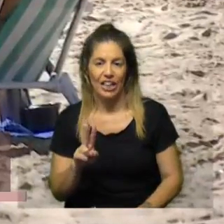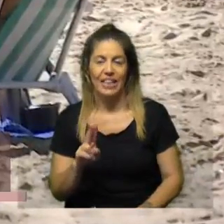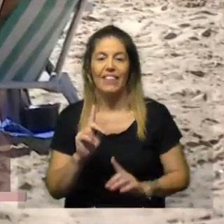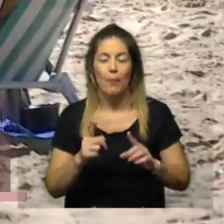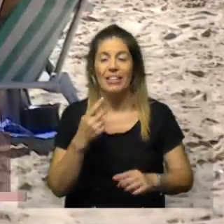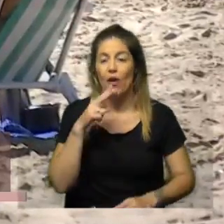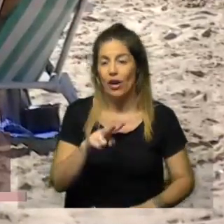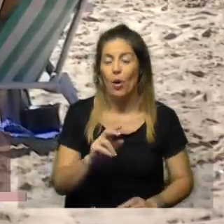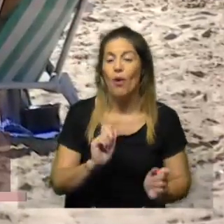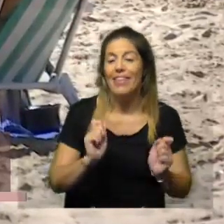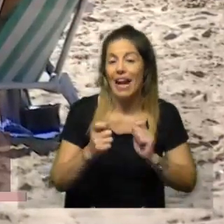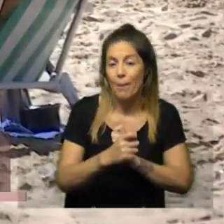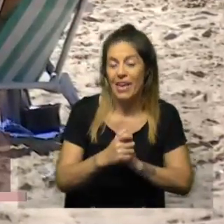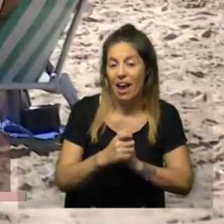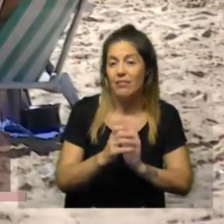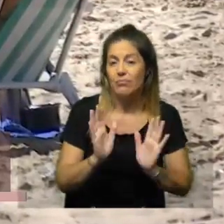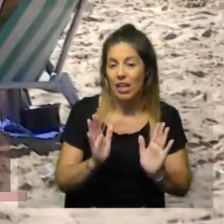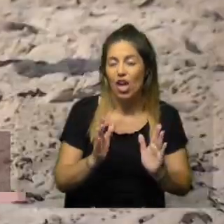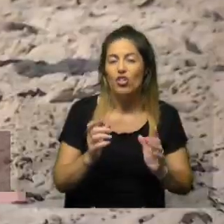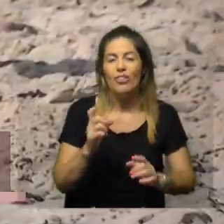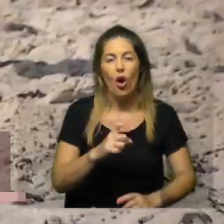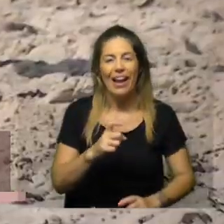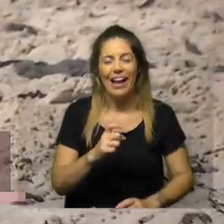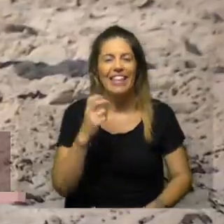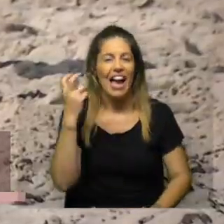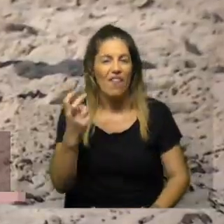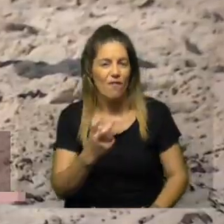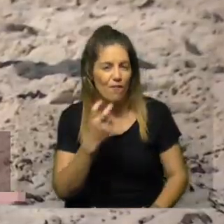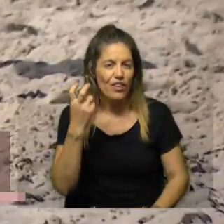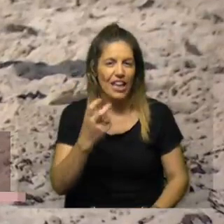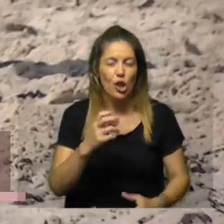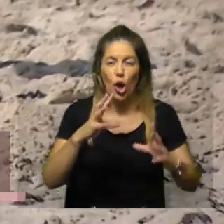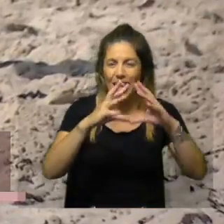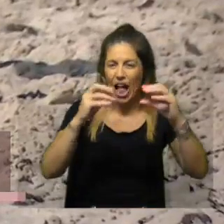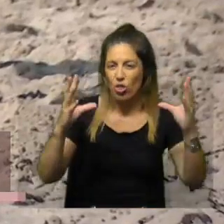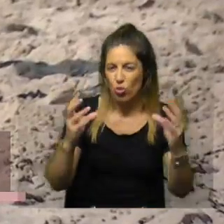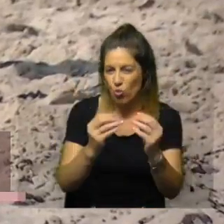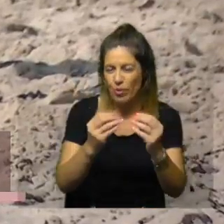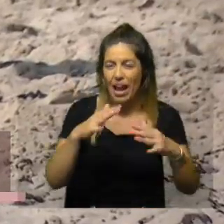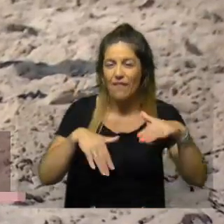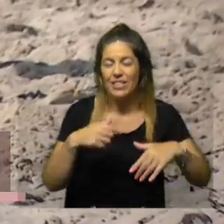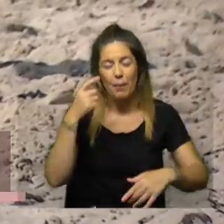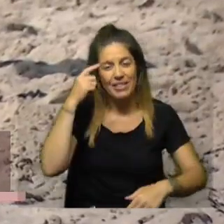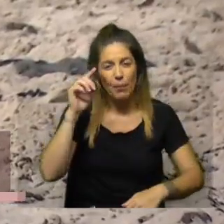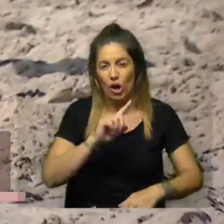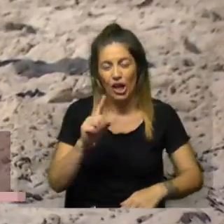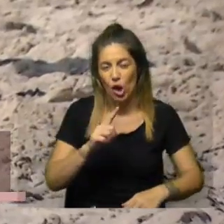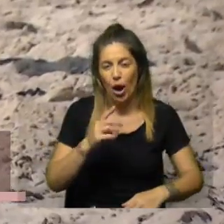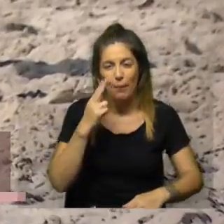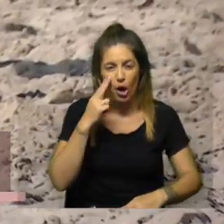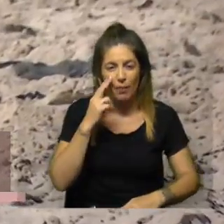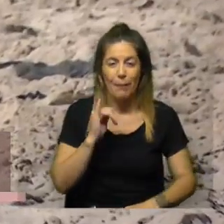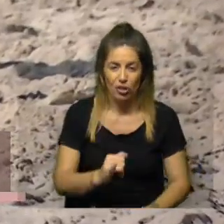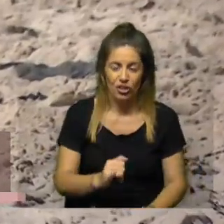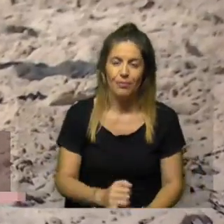puede cambiar y puede engañar, sobre todo engaña el viento, las nubes, ¿no? Entonces, sí, eso es más o menos... Ahora, pero como experta